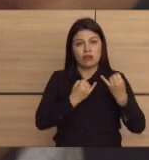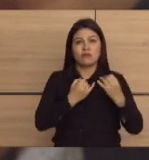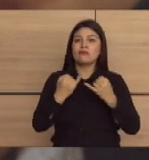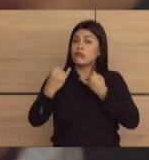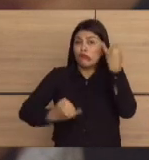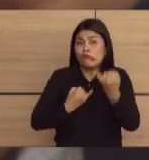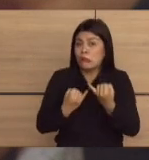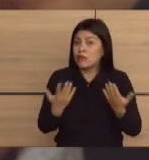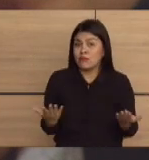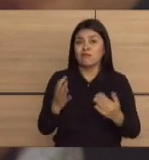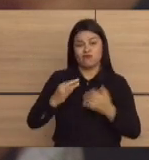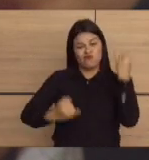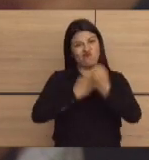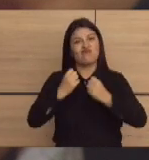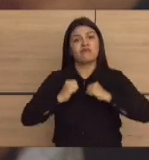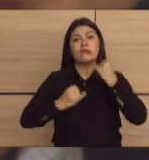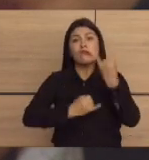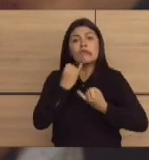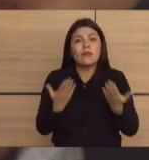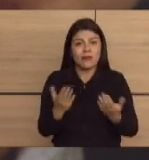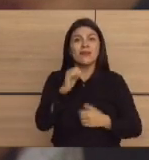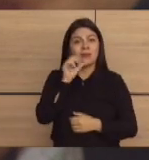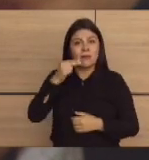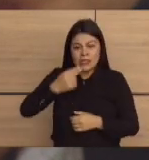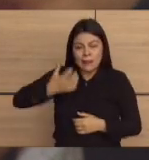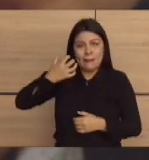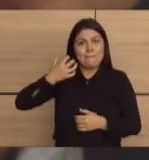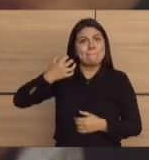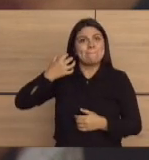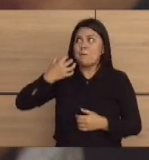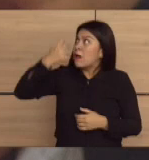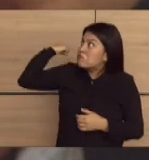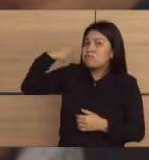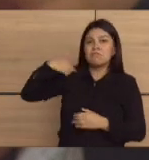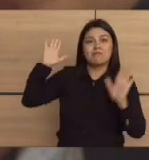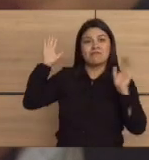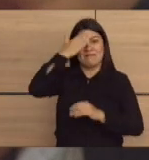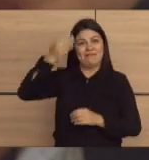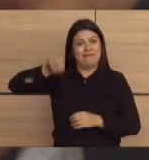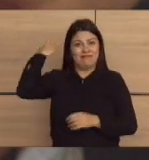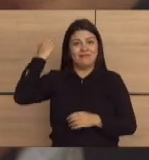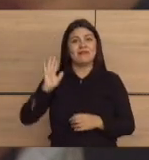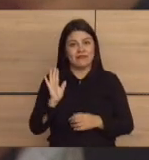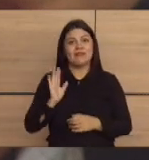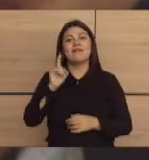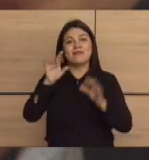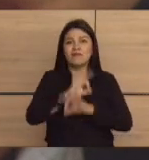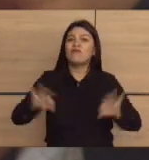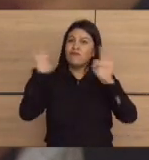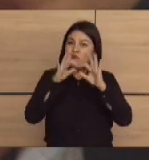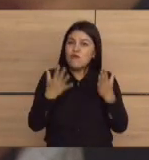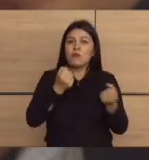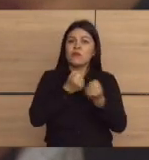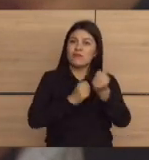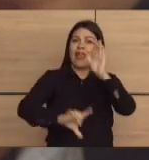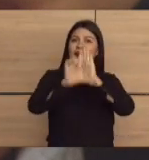ancestrales. Se ha tomado la decisión no solamente de acompañar la reglamentación de la